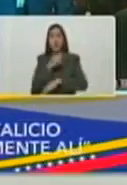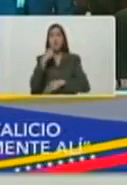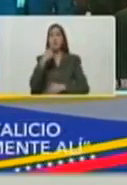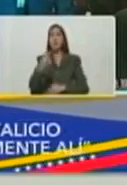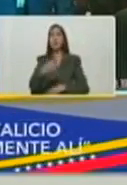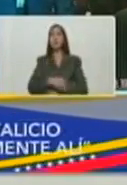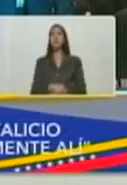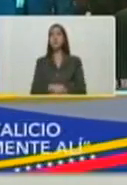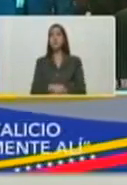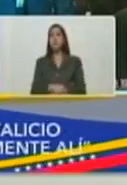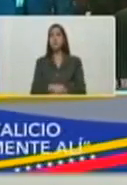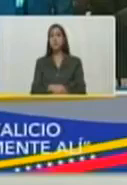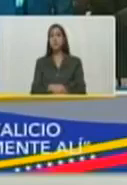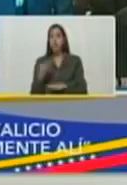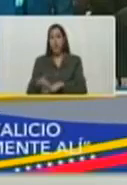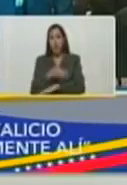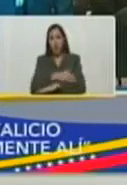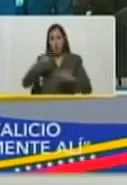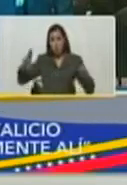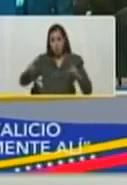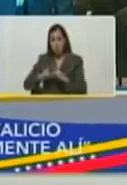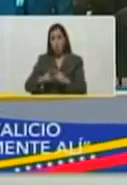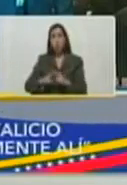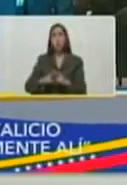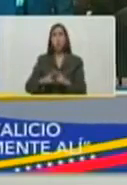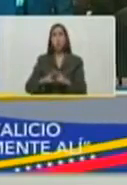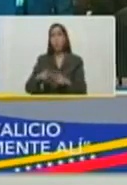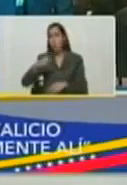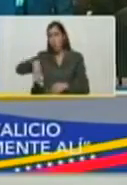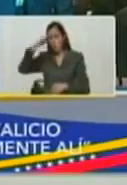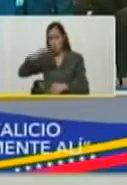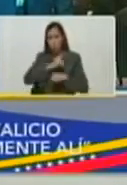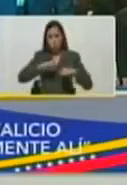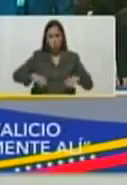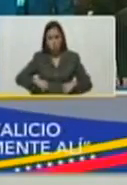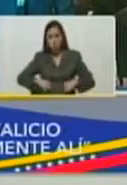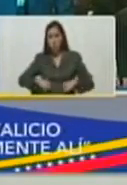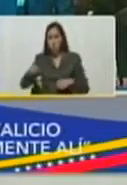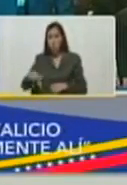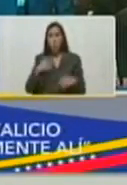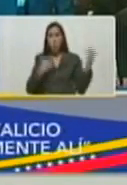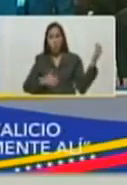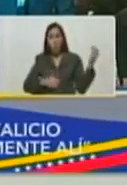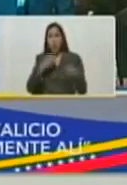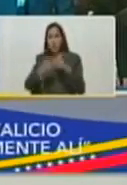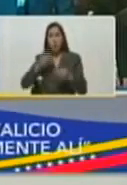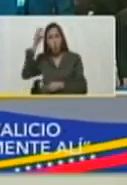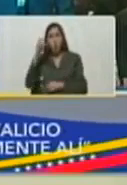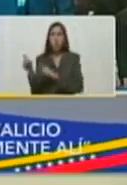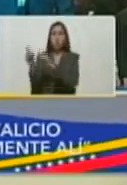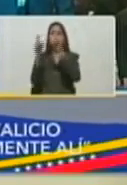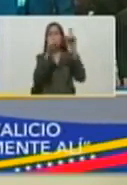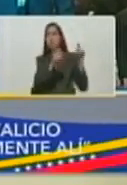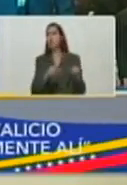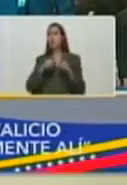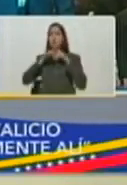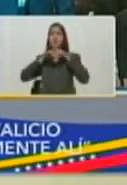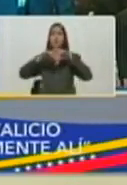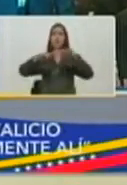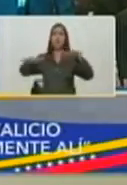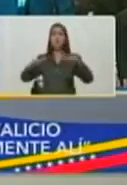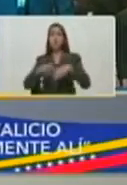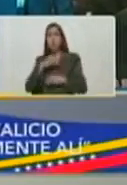que ellos en las academias, en los cuarteles, Ali Primera llegó con su canto a crear conciencia, a despertar la luz